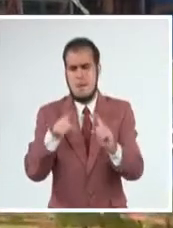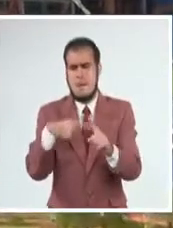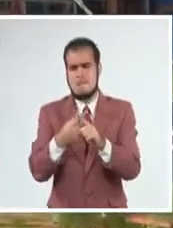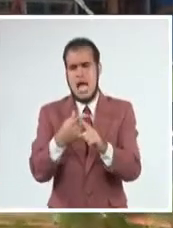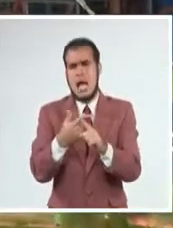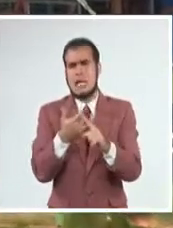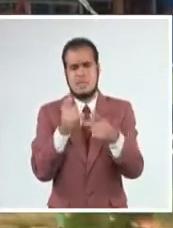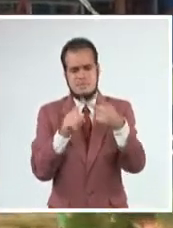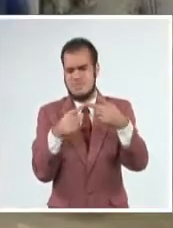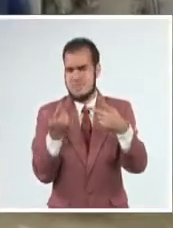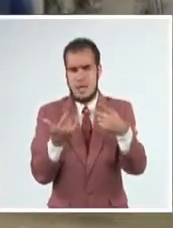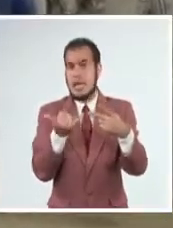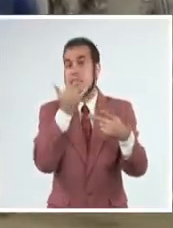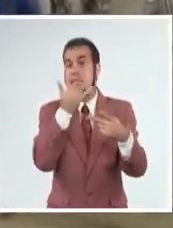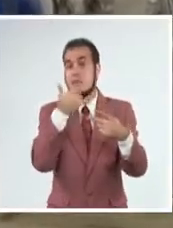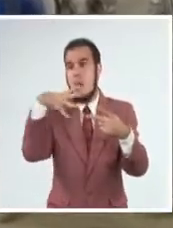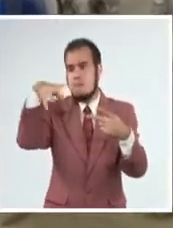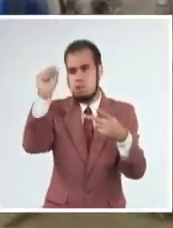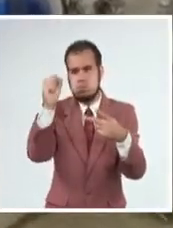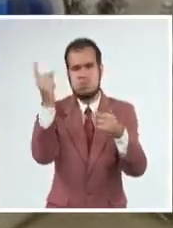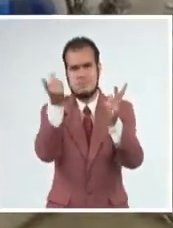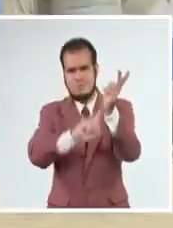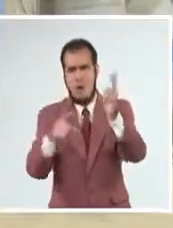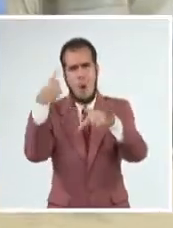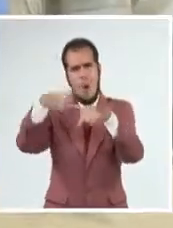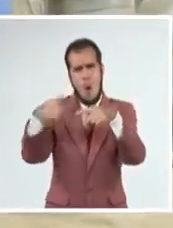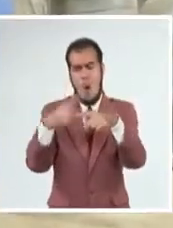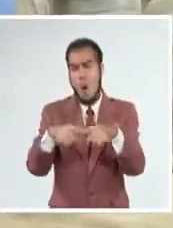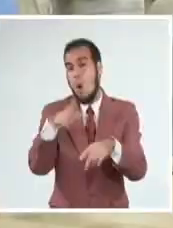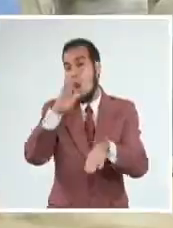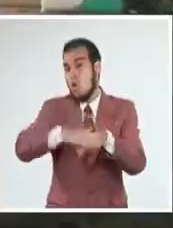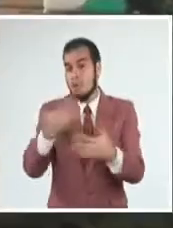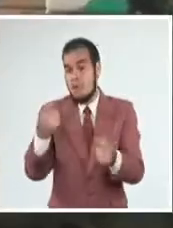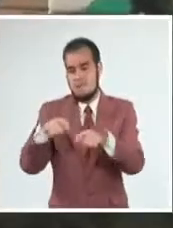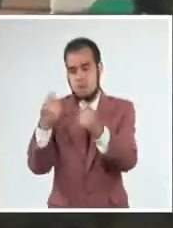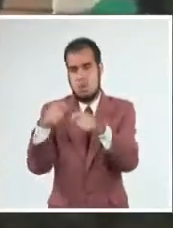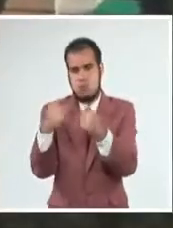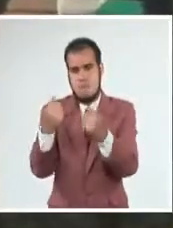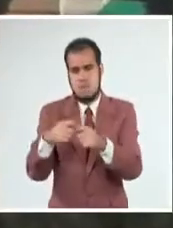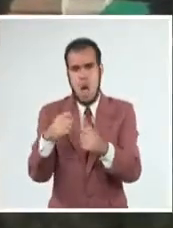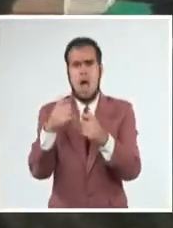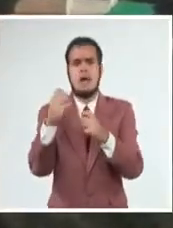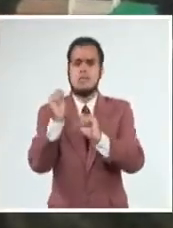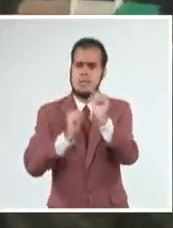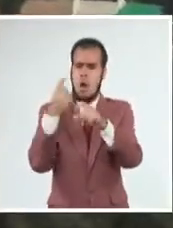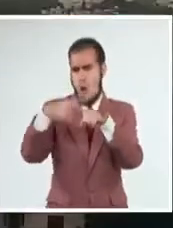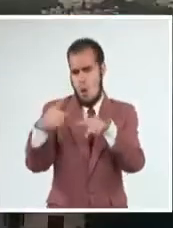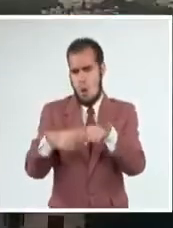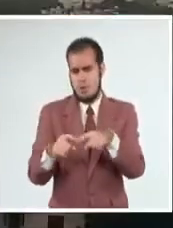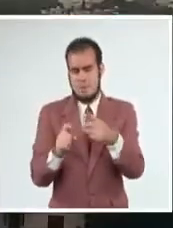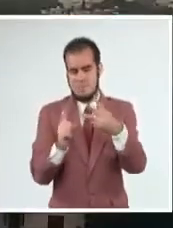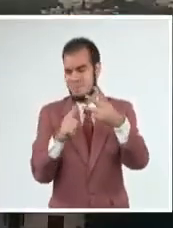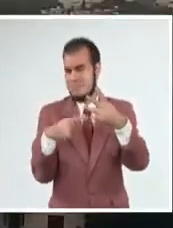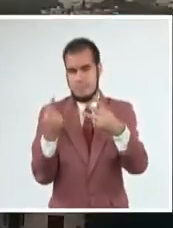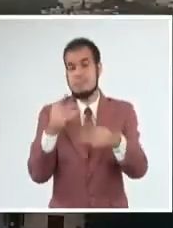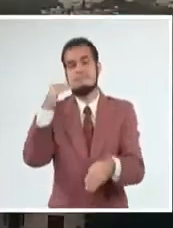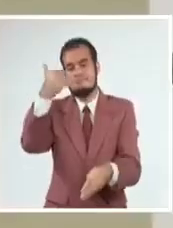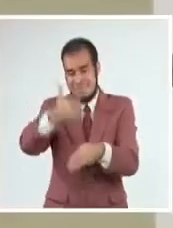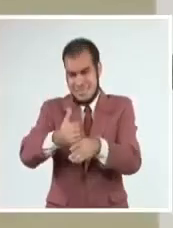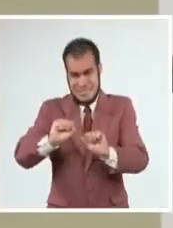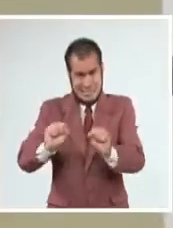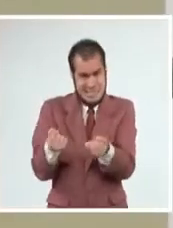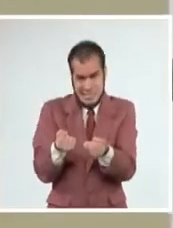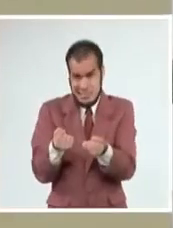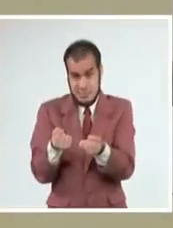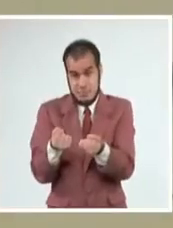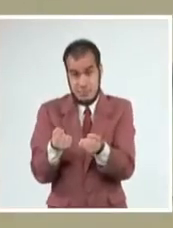eléctrico provocadas por fallas en los sistemas de generación nacional y los efectos del recrudecimiento de la guerra económica contra la